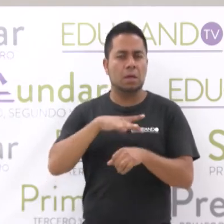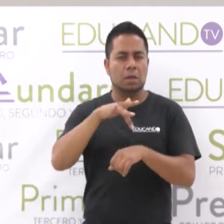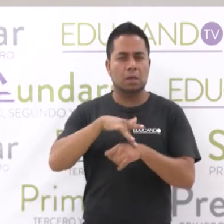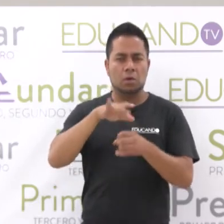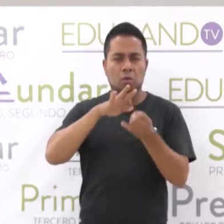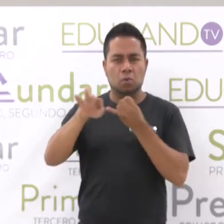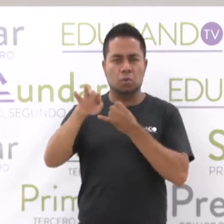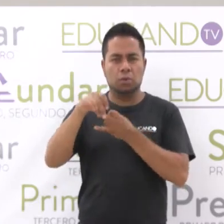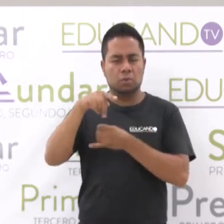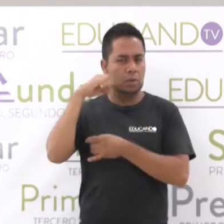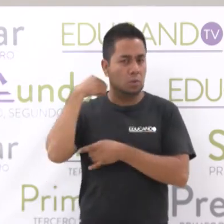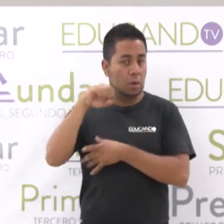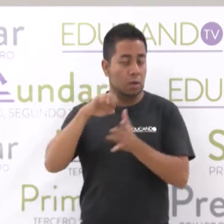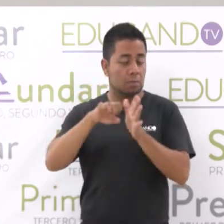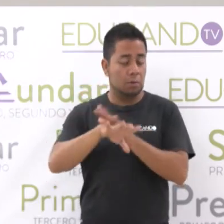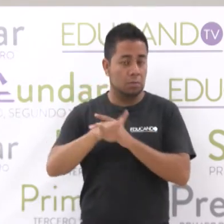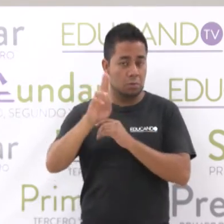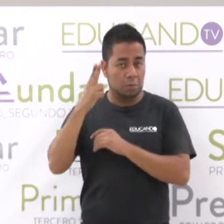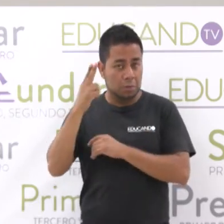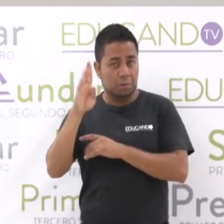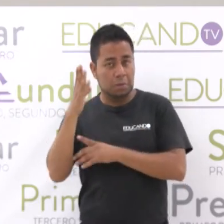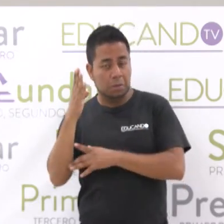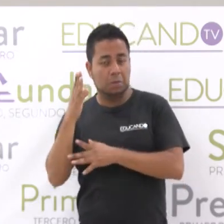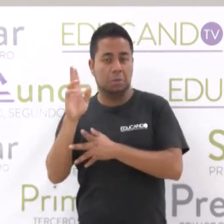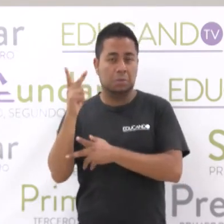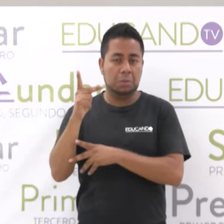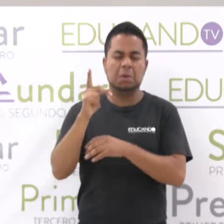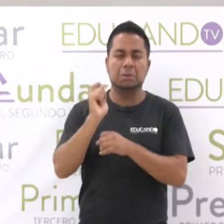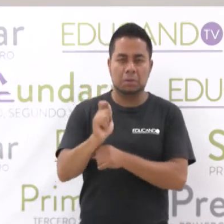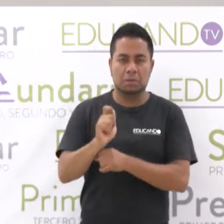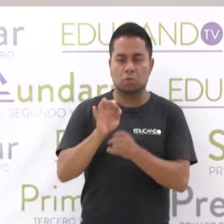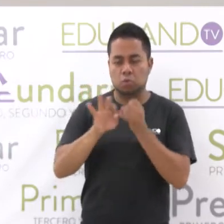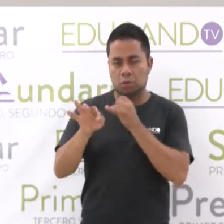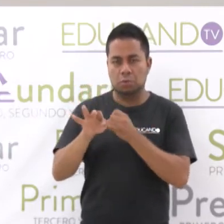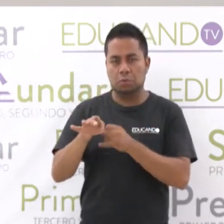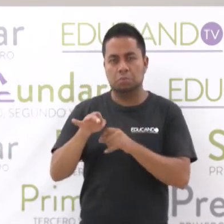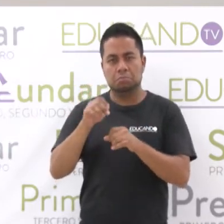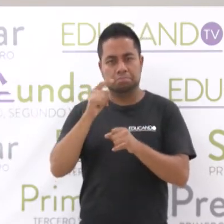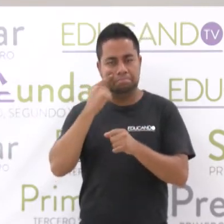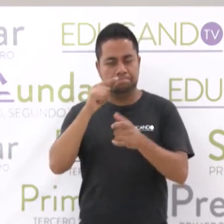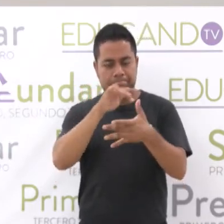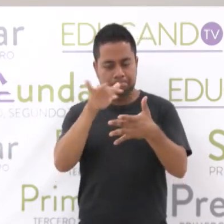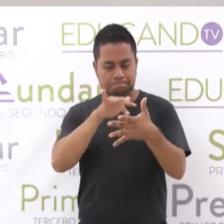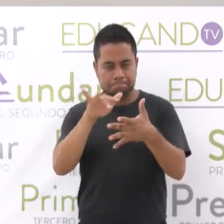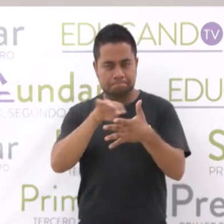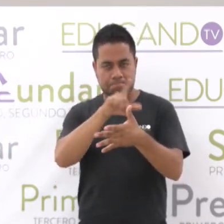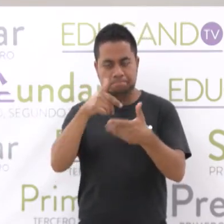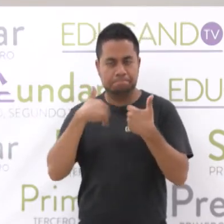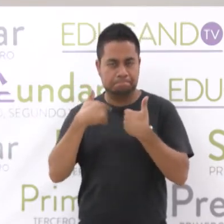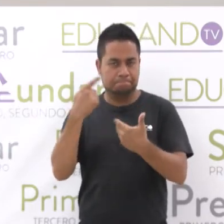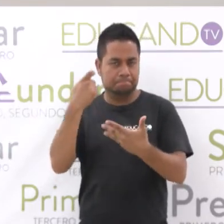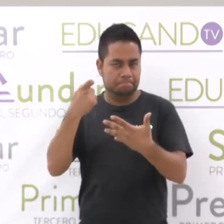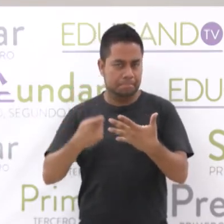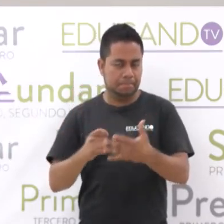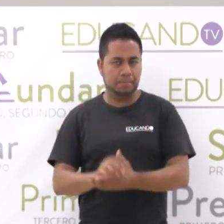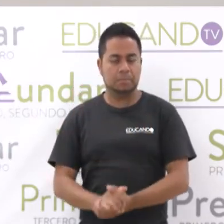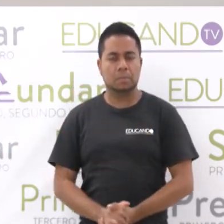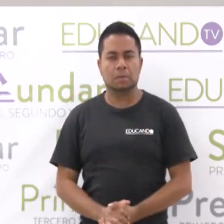escolaridad promedio en Oaxaca? Bien, pues entonces vamos a leer esto juntos y vamos a empezar a enterarnos.